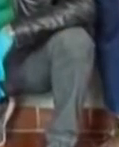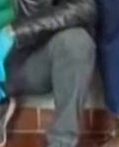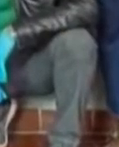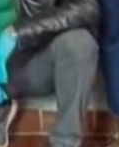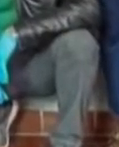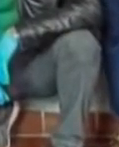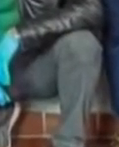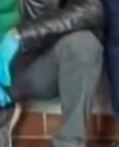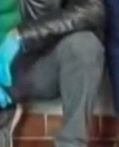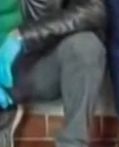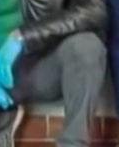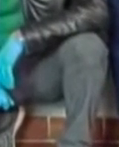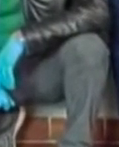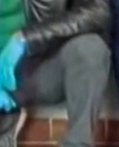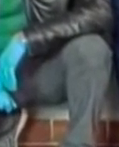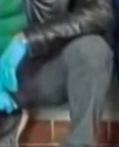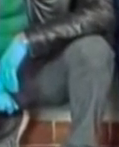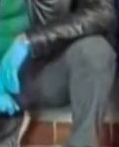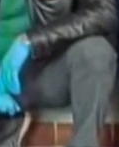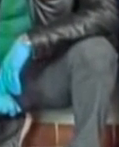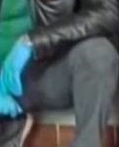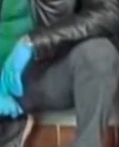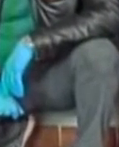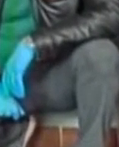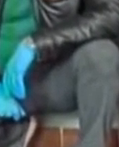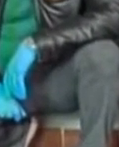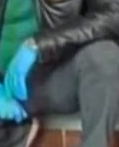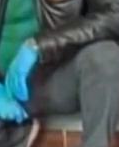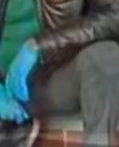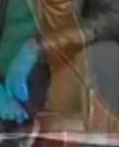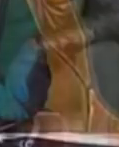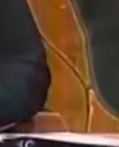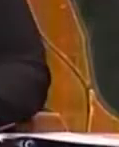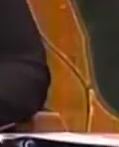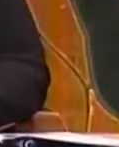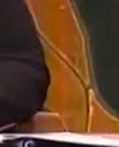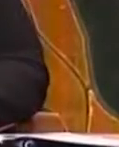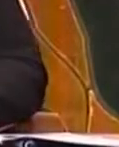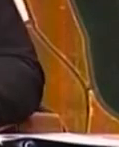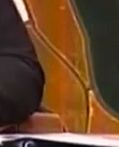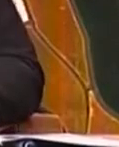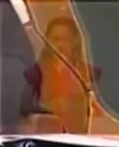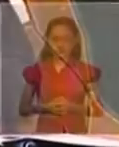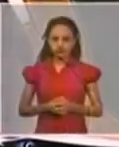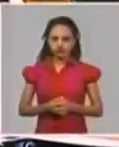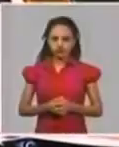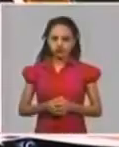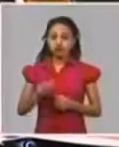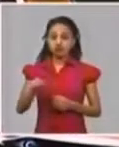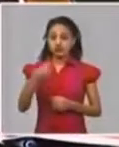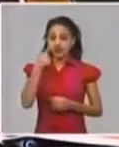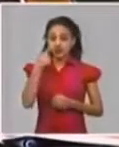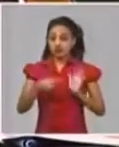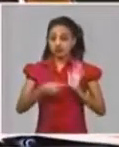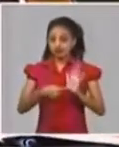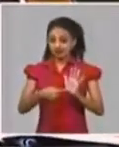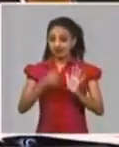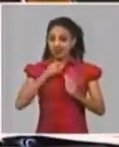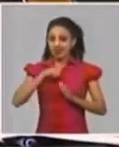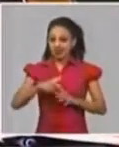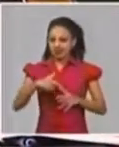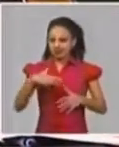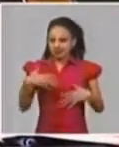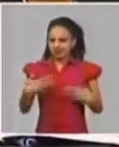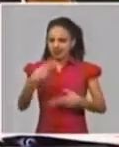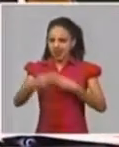entrar en un mundo descomunal. Bueno, son ejemplos de lo que Cuba hace en el